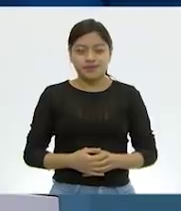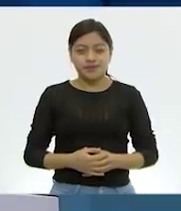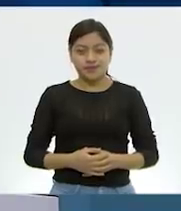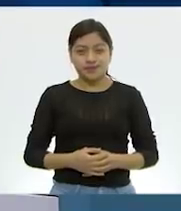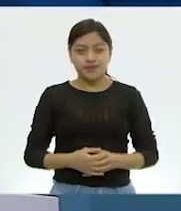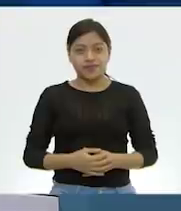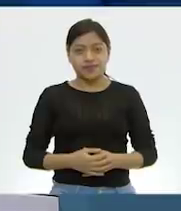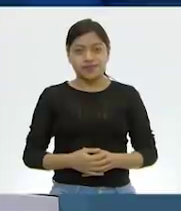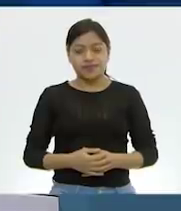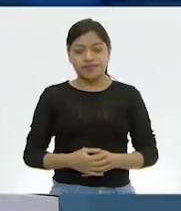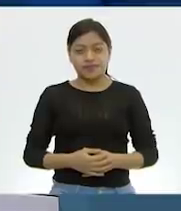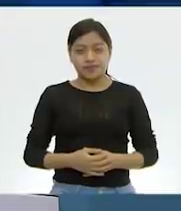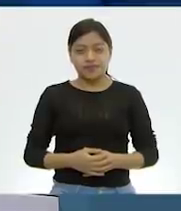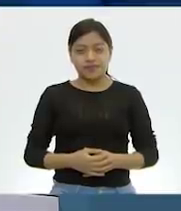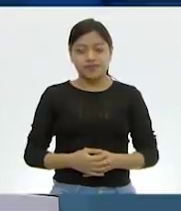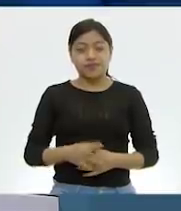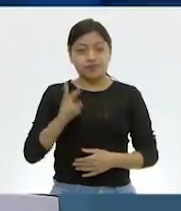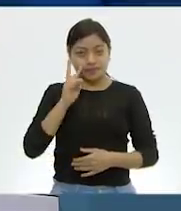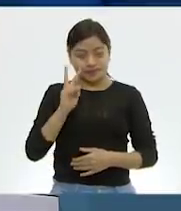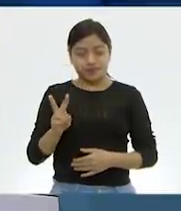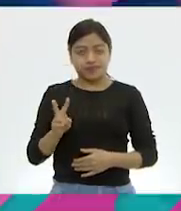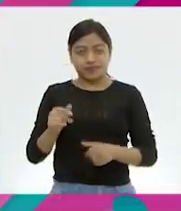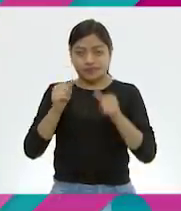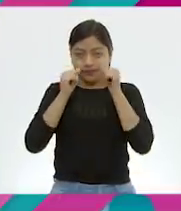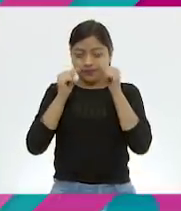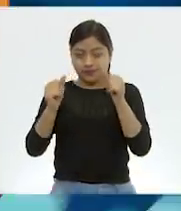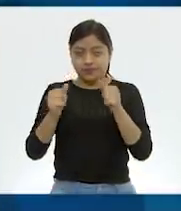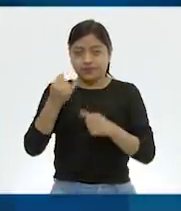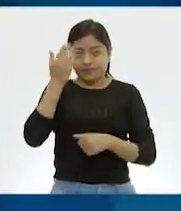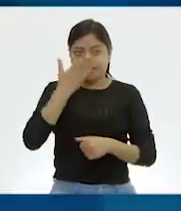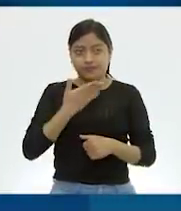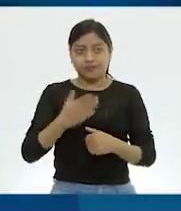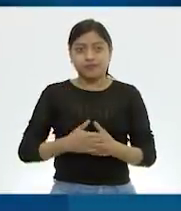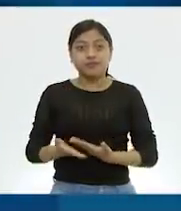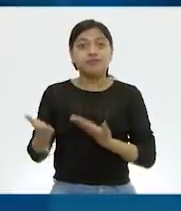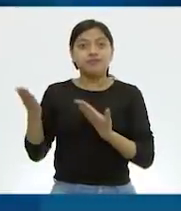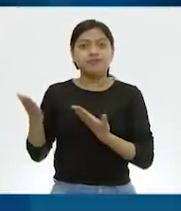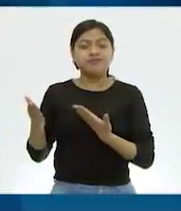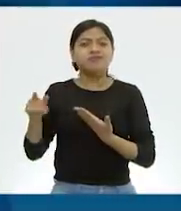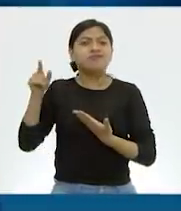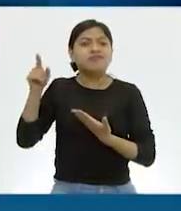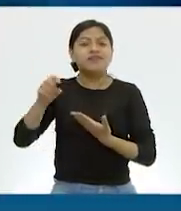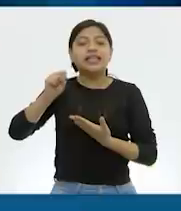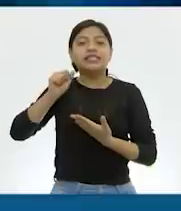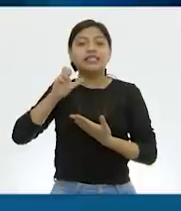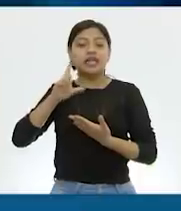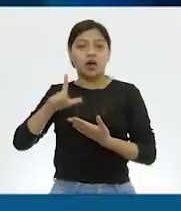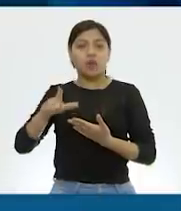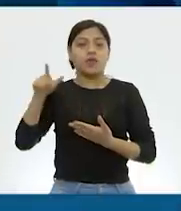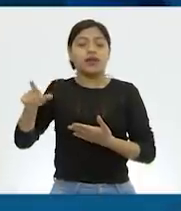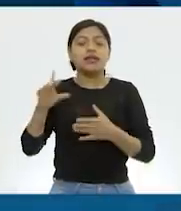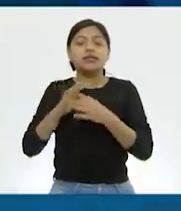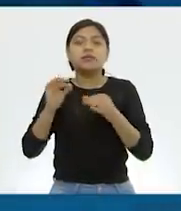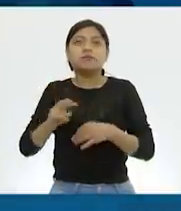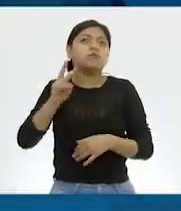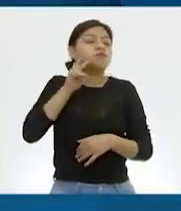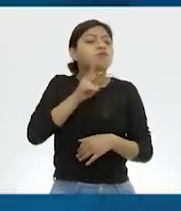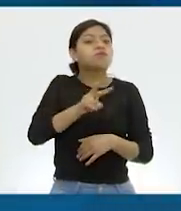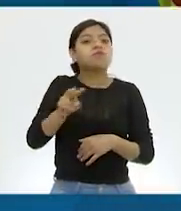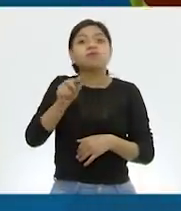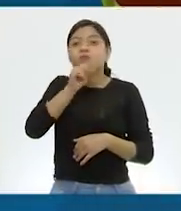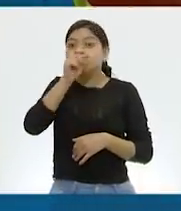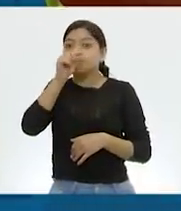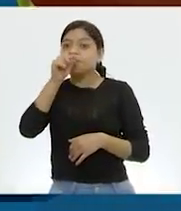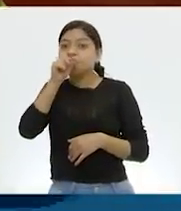pues vamos a conocerlos. Vamos a observar las siguientes imágenes. Saúl nos comparte que en su registro observó al